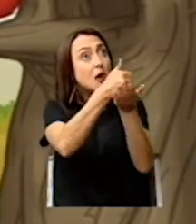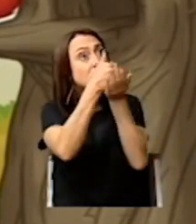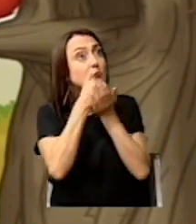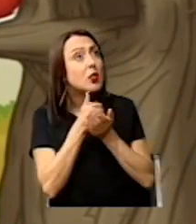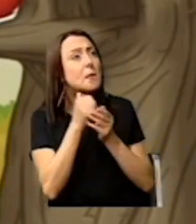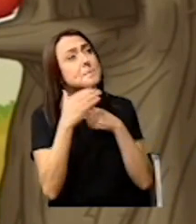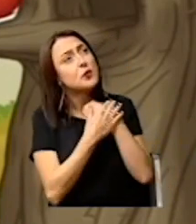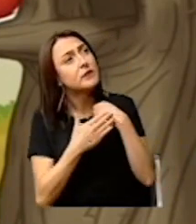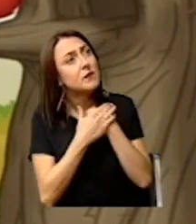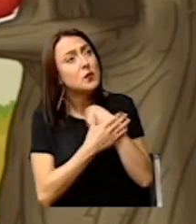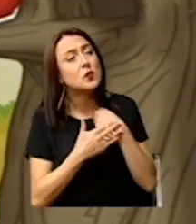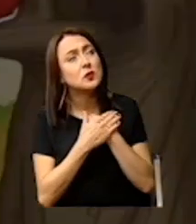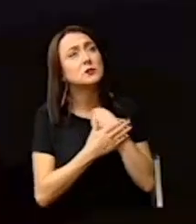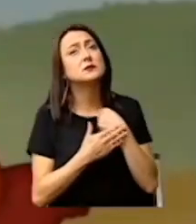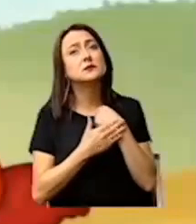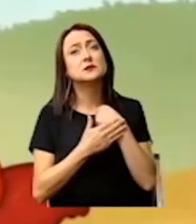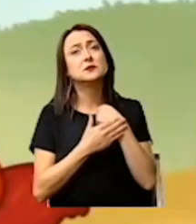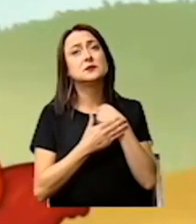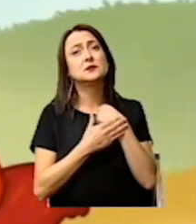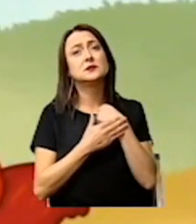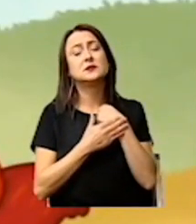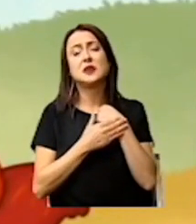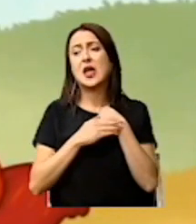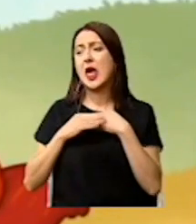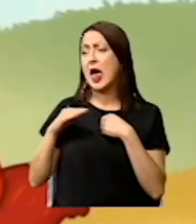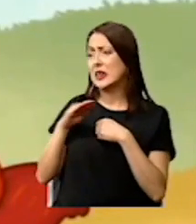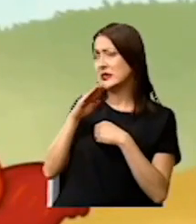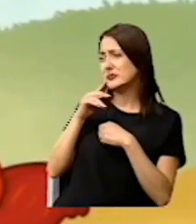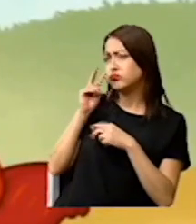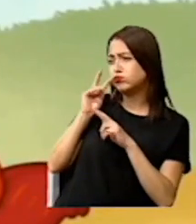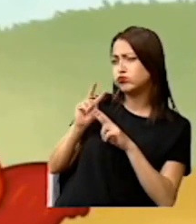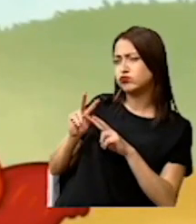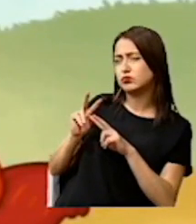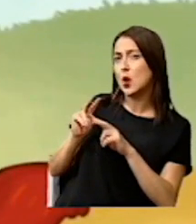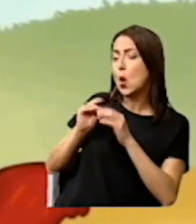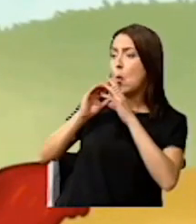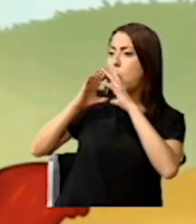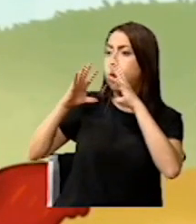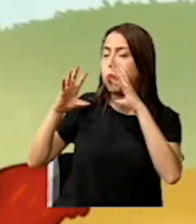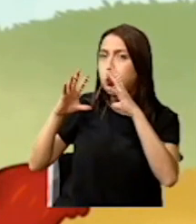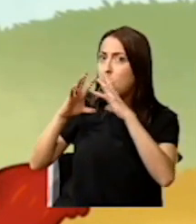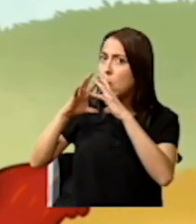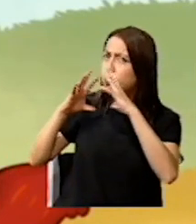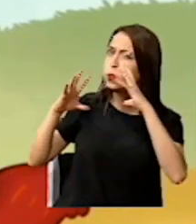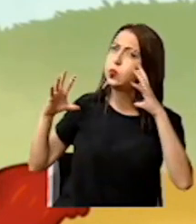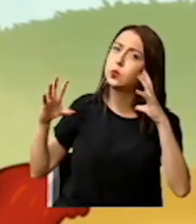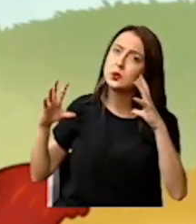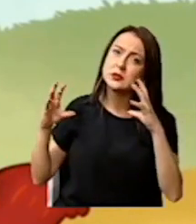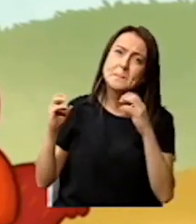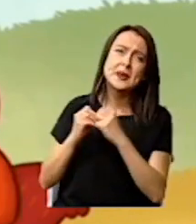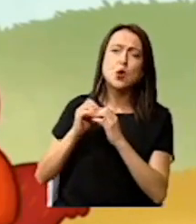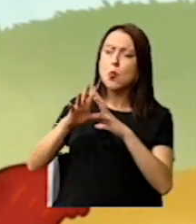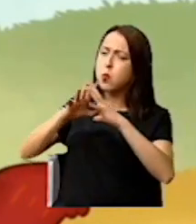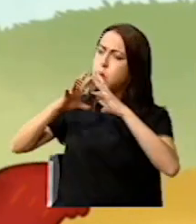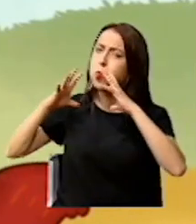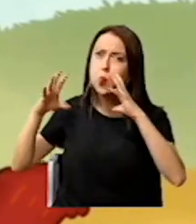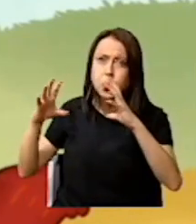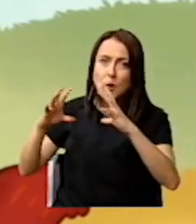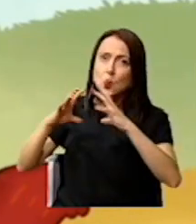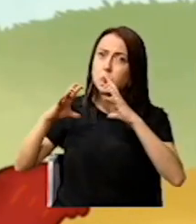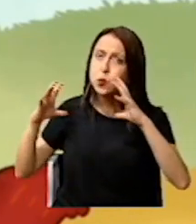por favor? Por favor. Ardilla sopló y sopló. Sopló lo más fuerte que pudo.